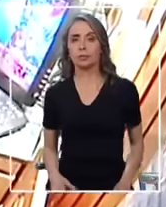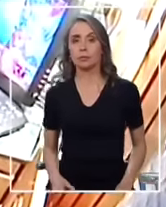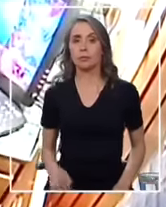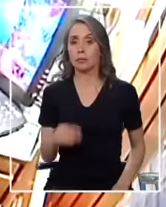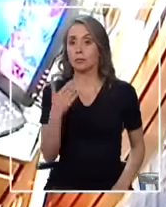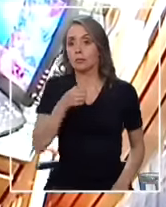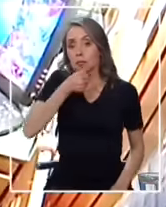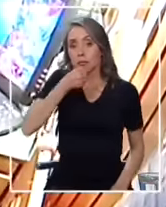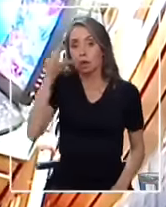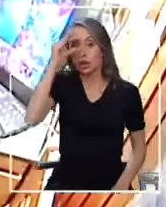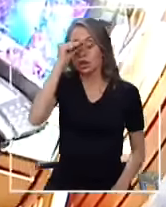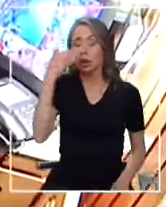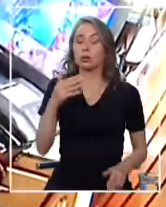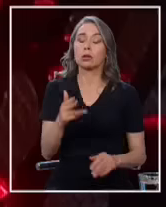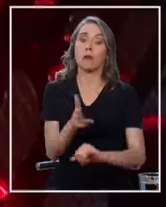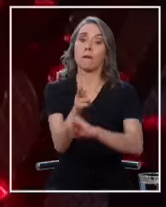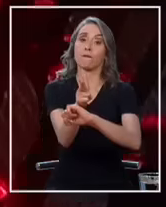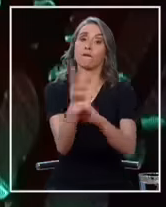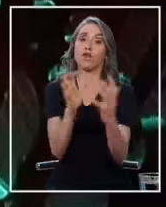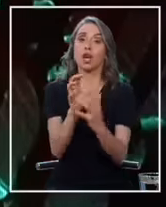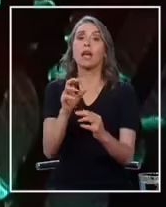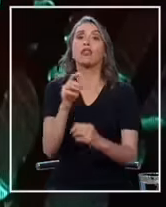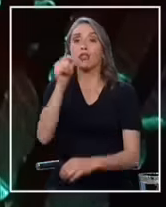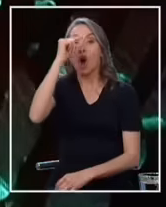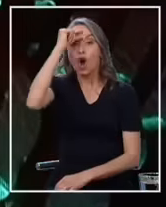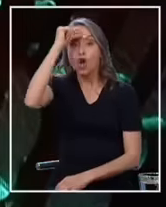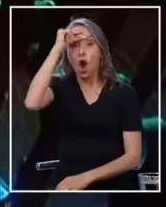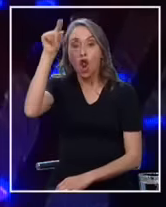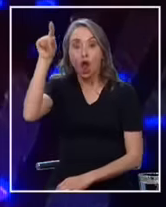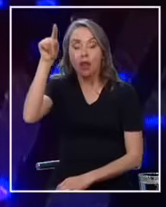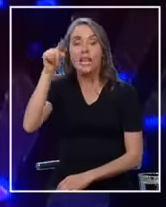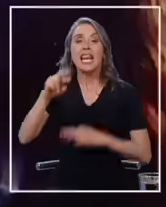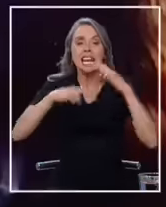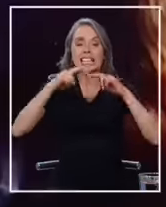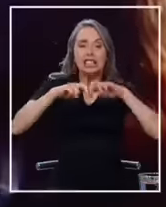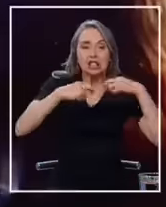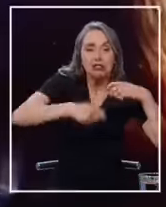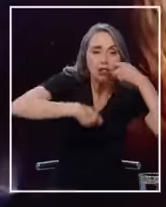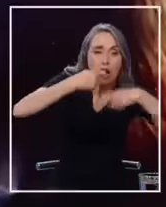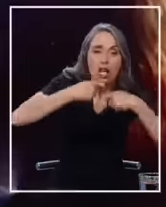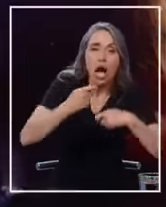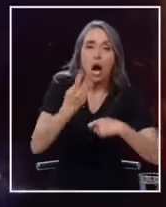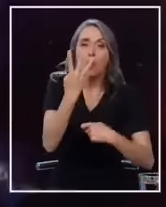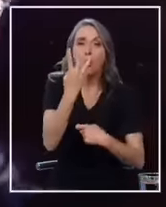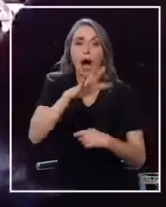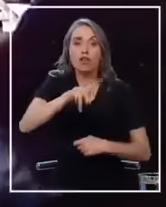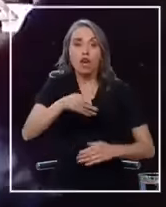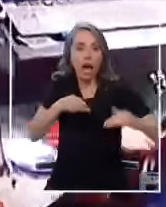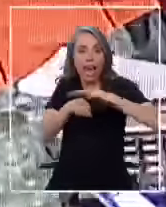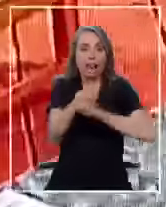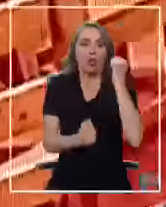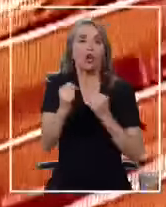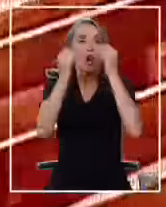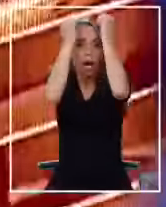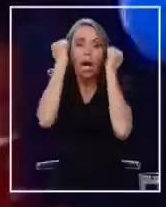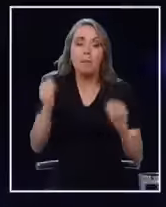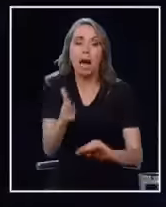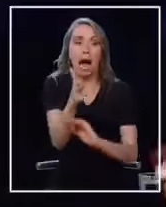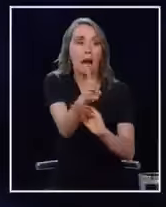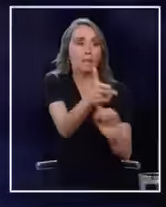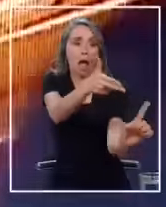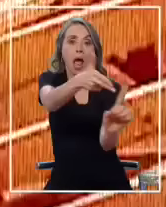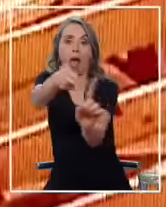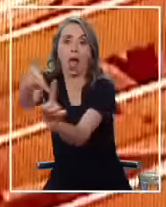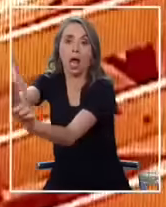Fue una noche violenta en Coronel. Clientes comían en este restaurante cuando de pronto entran corriendo cuatro delincuentes. Encapuchados, armados y